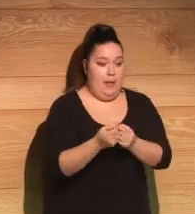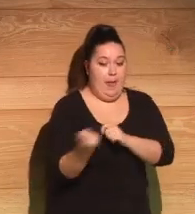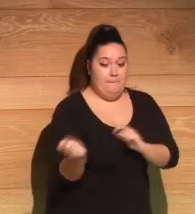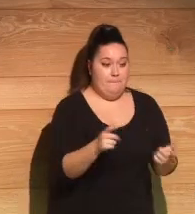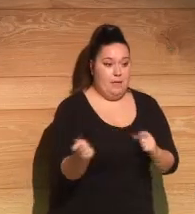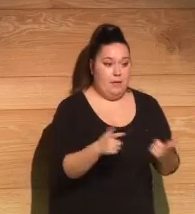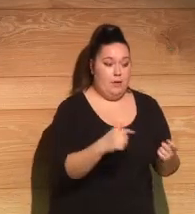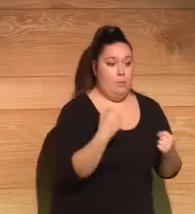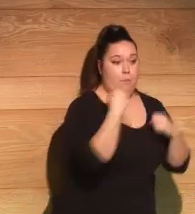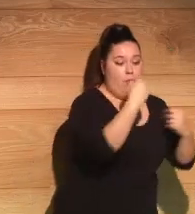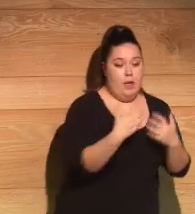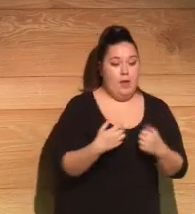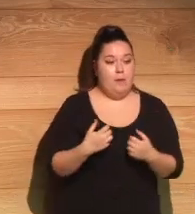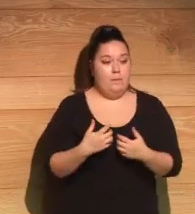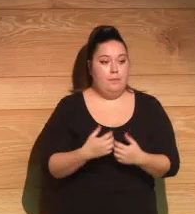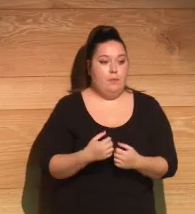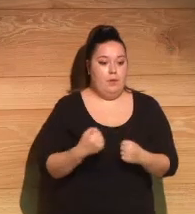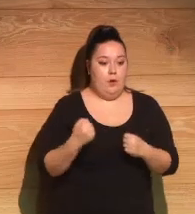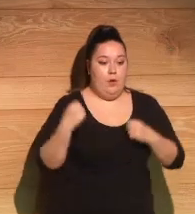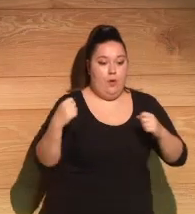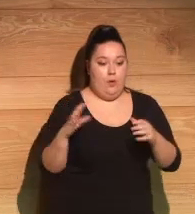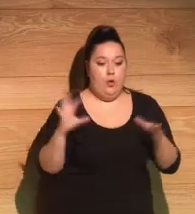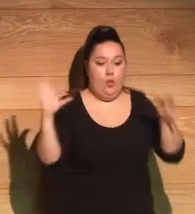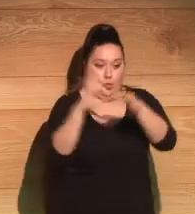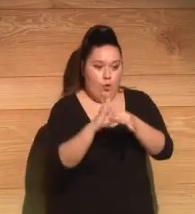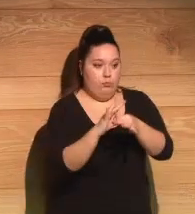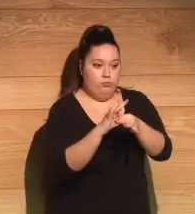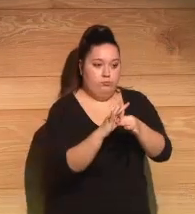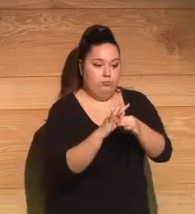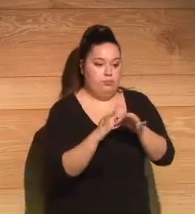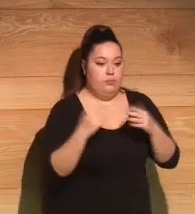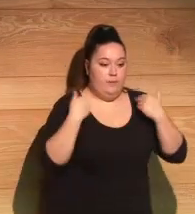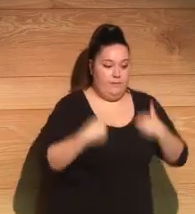de fuerza tienen que ver con la unión, pero con la unión literalmente física, ¿no? Entre los seres humanos.